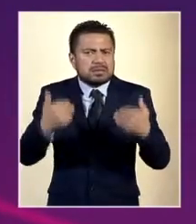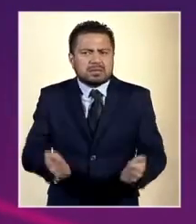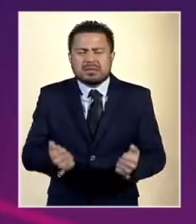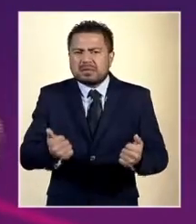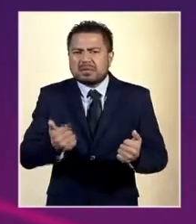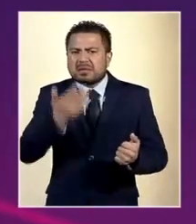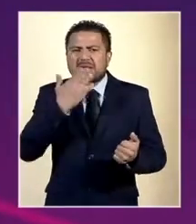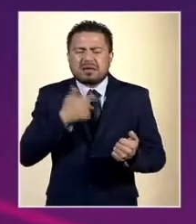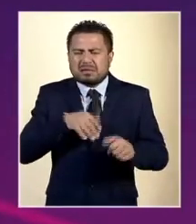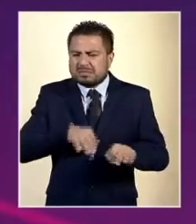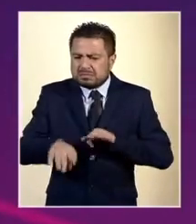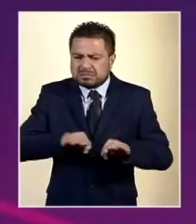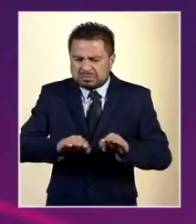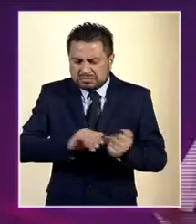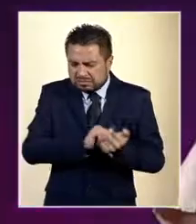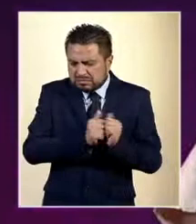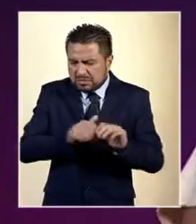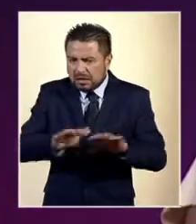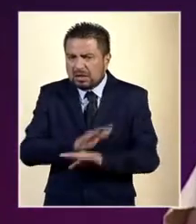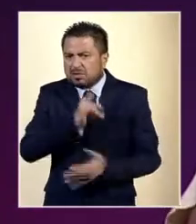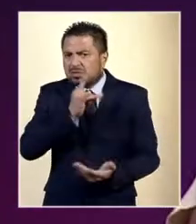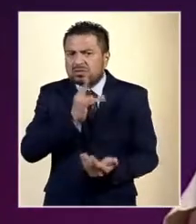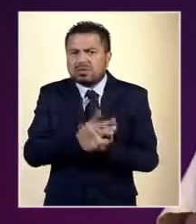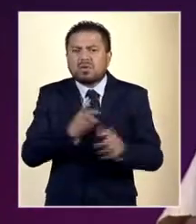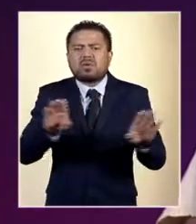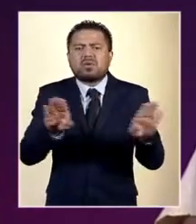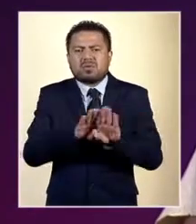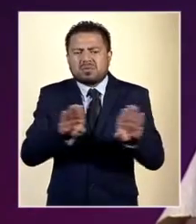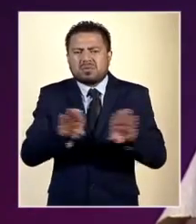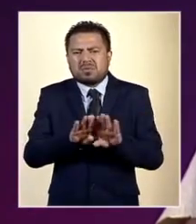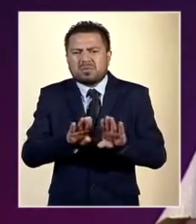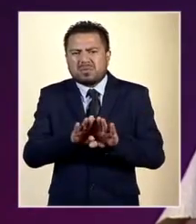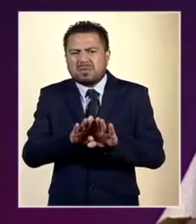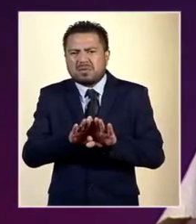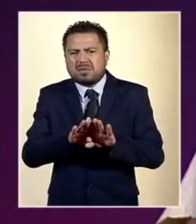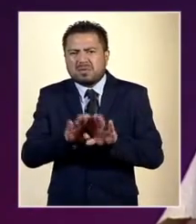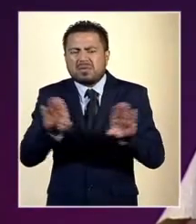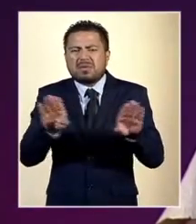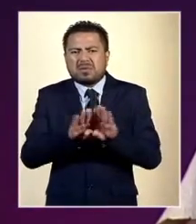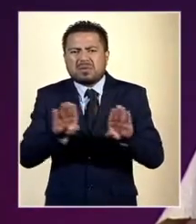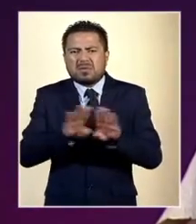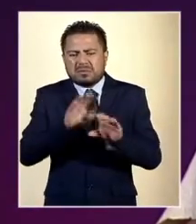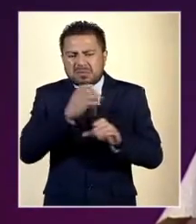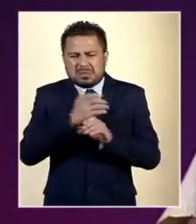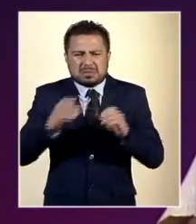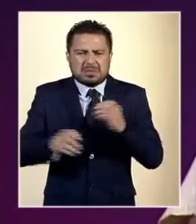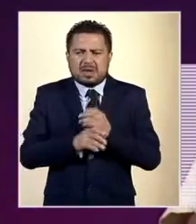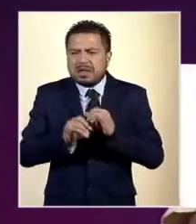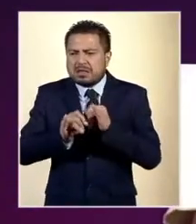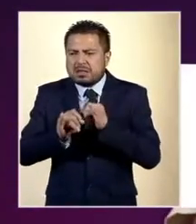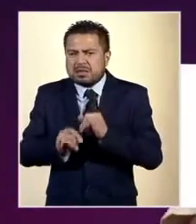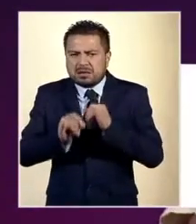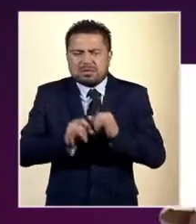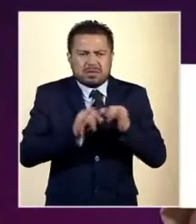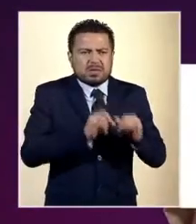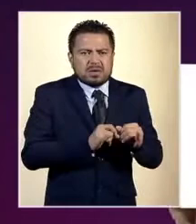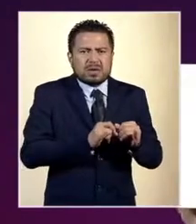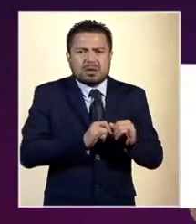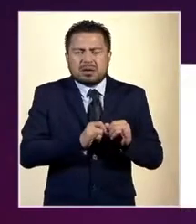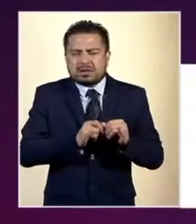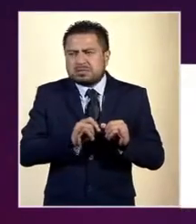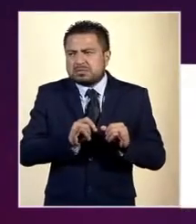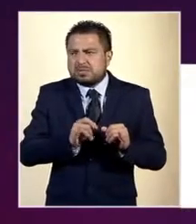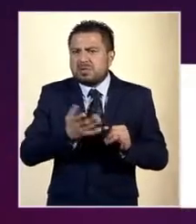entendido ni trabajado solamente como una cuestión individual, ¿no? Una